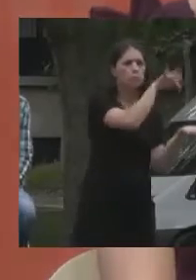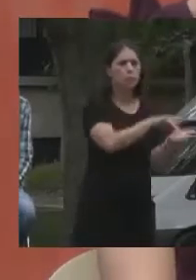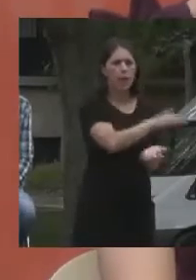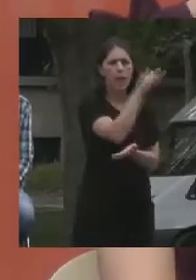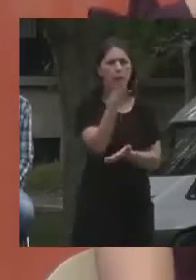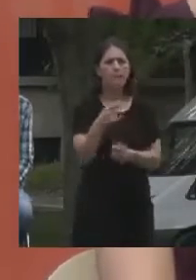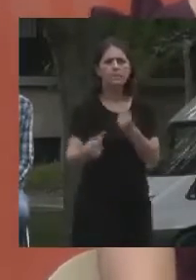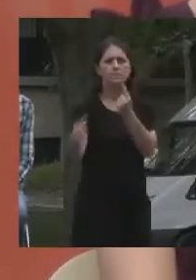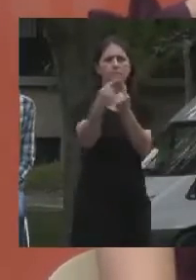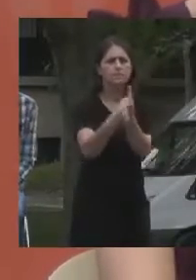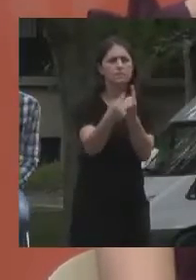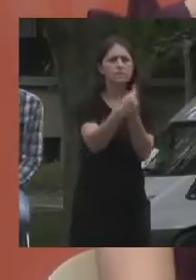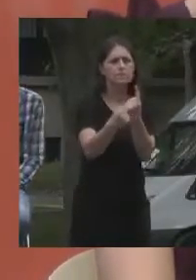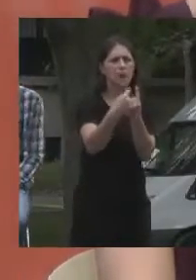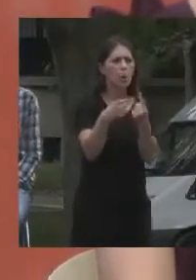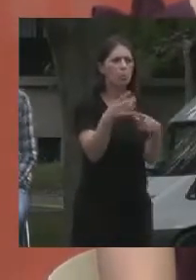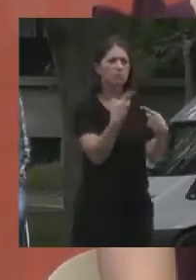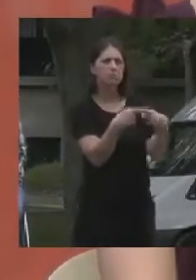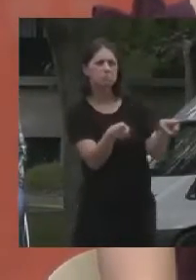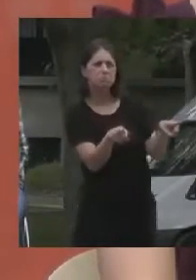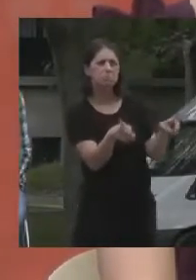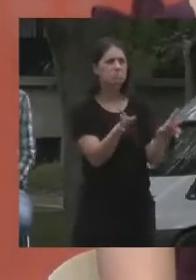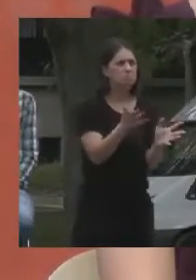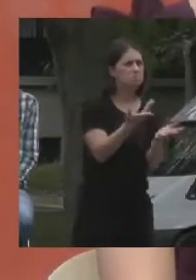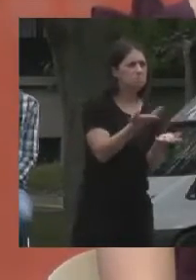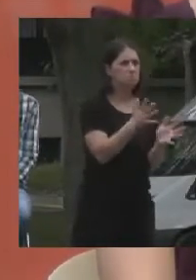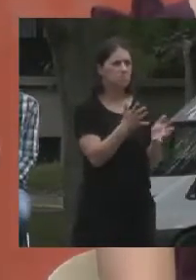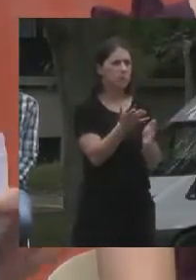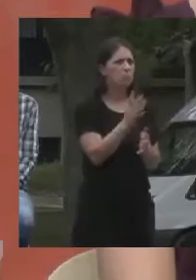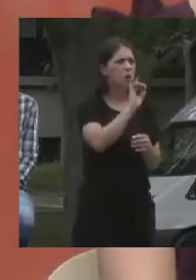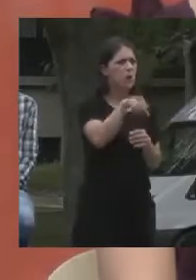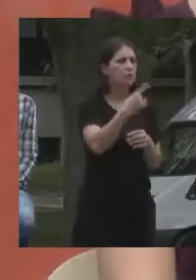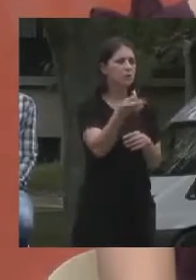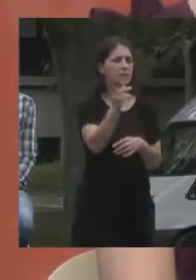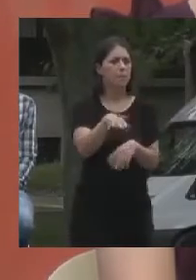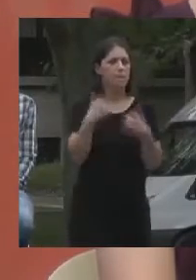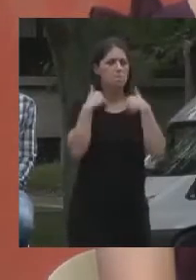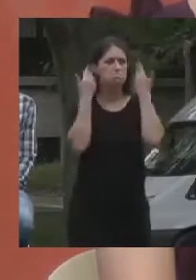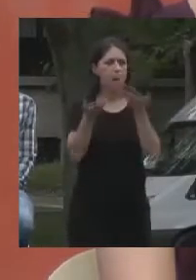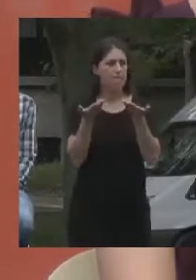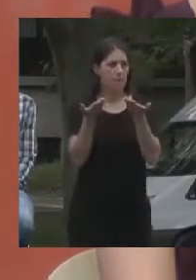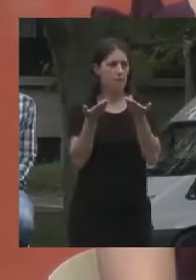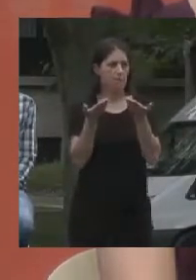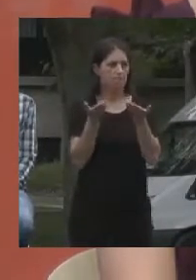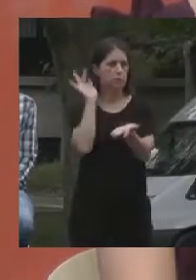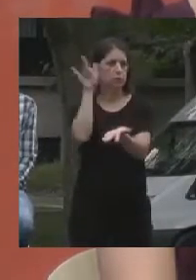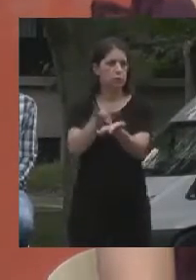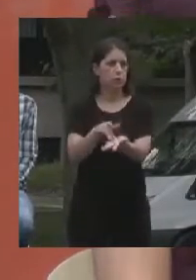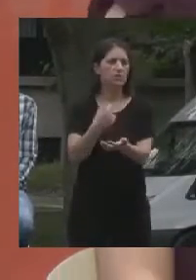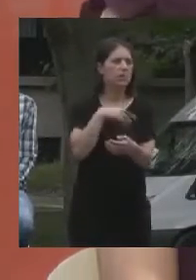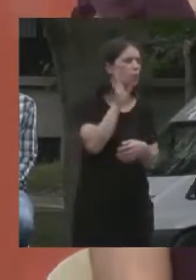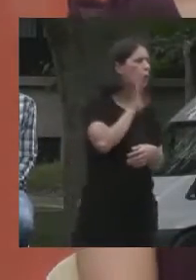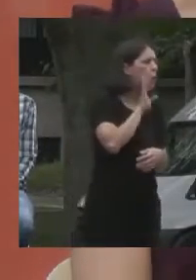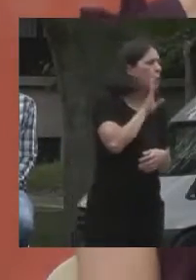do clientelismo como cousas un pouquiño diferentes unhas de outras, e logo despois da mafia, non? E cando decían